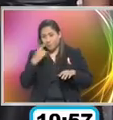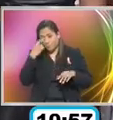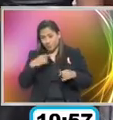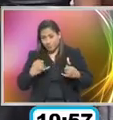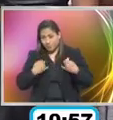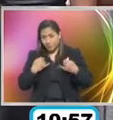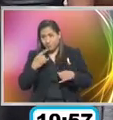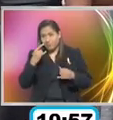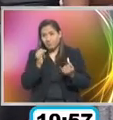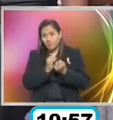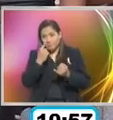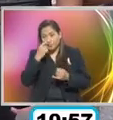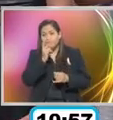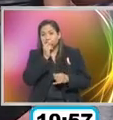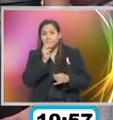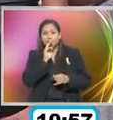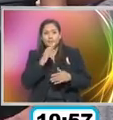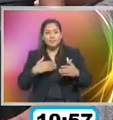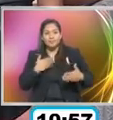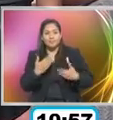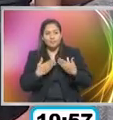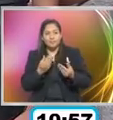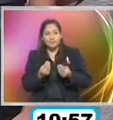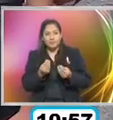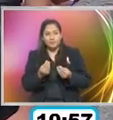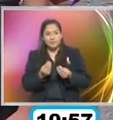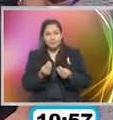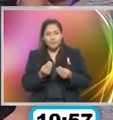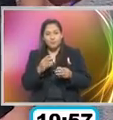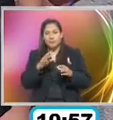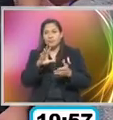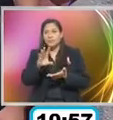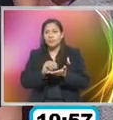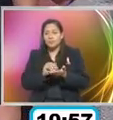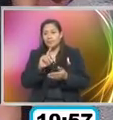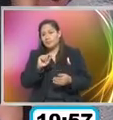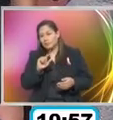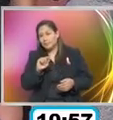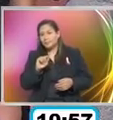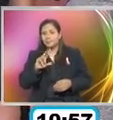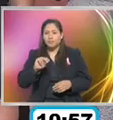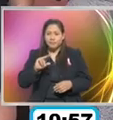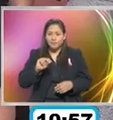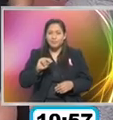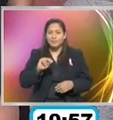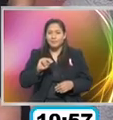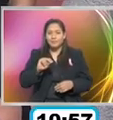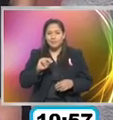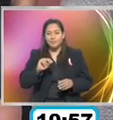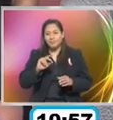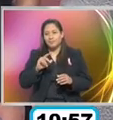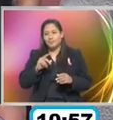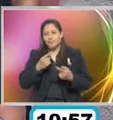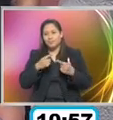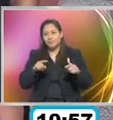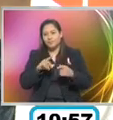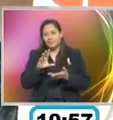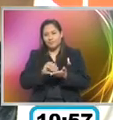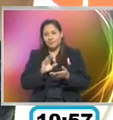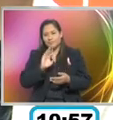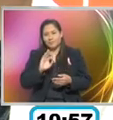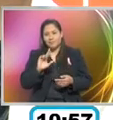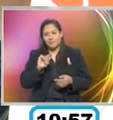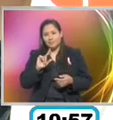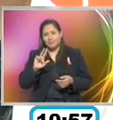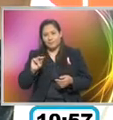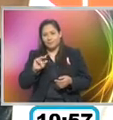los jóvenes, sino que también los papás se van a divertir, que Así es. tienen covers de los 70s, de los 80s. Sí, bueno, nuestro disco